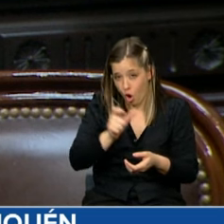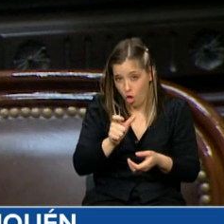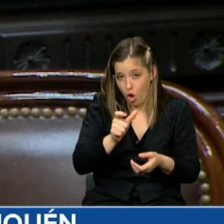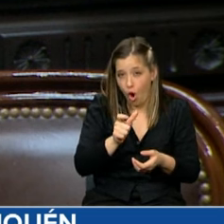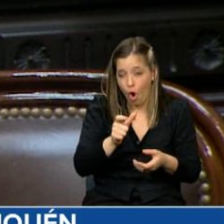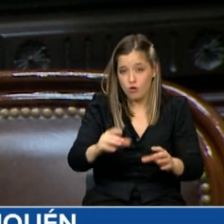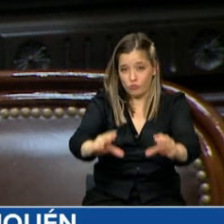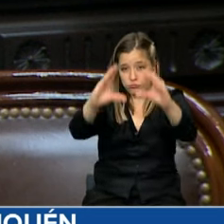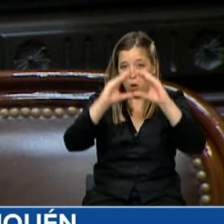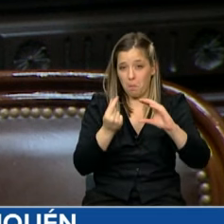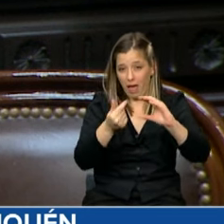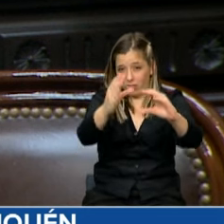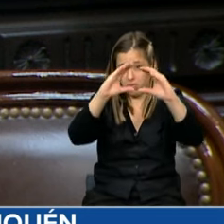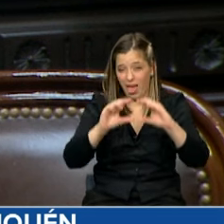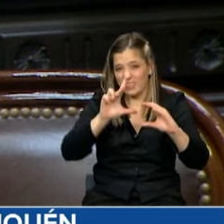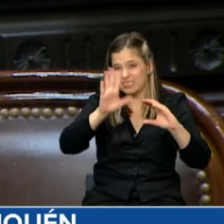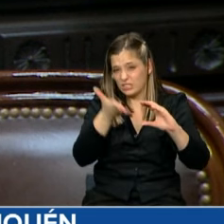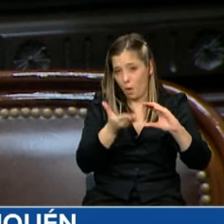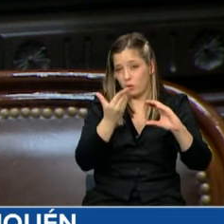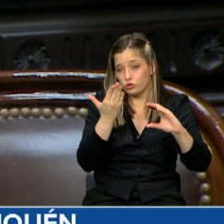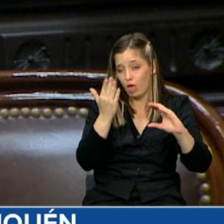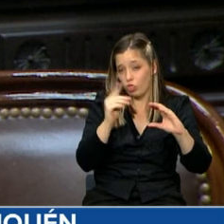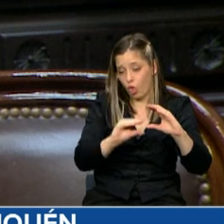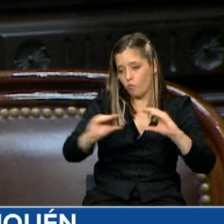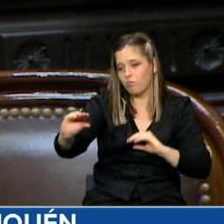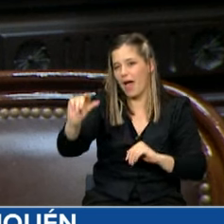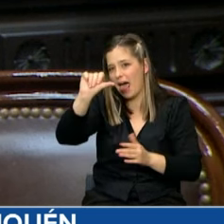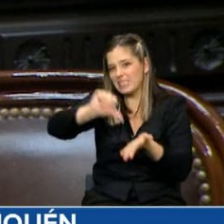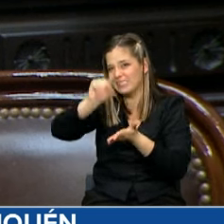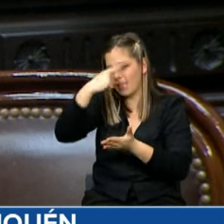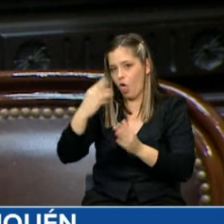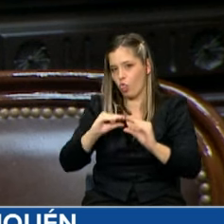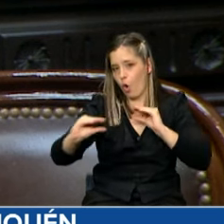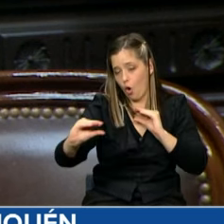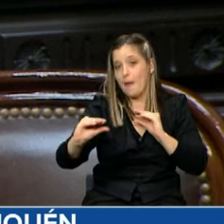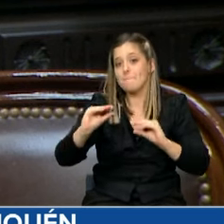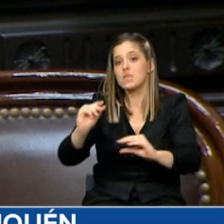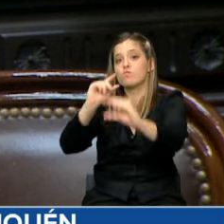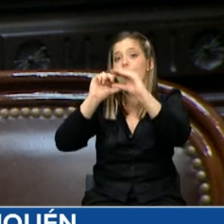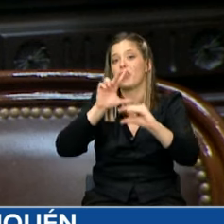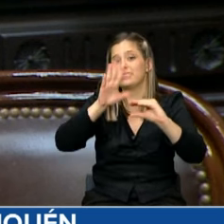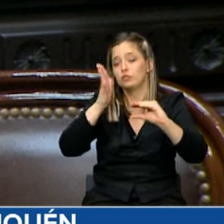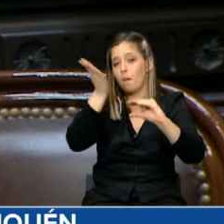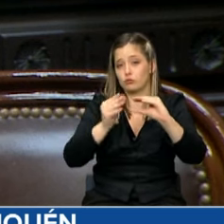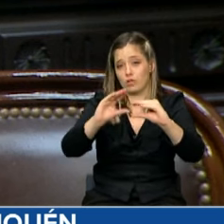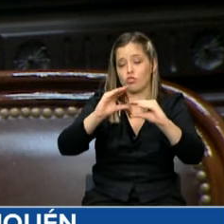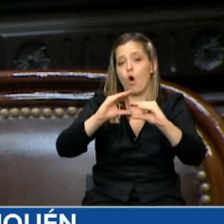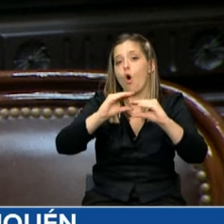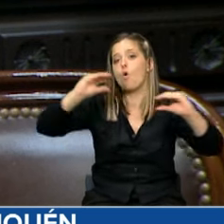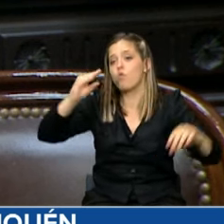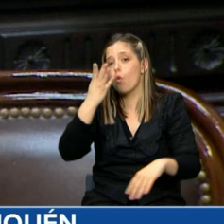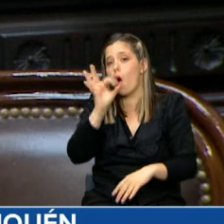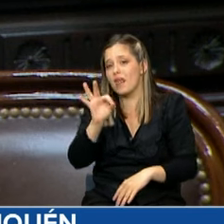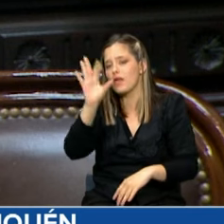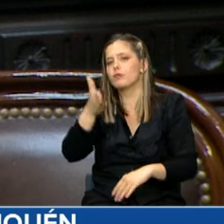quedando en el estado de ese 35 el 40% se participa a todas las